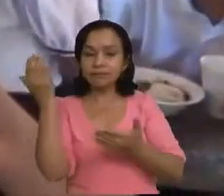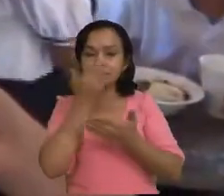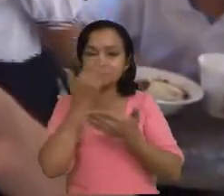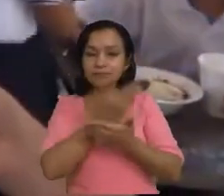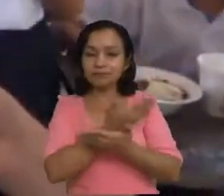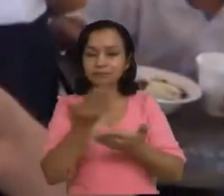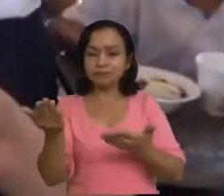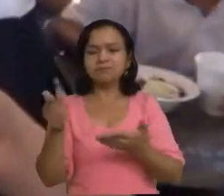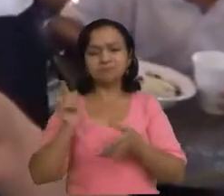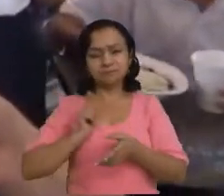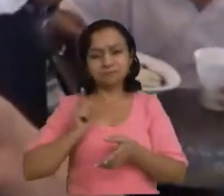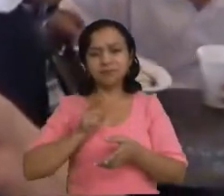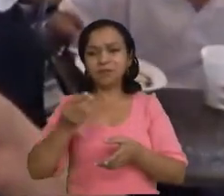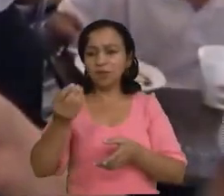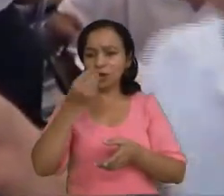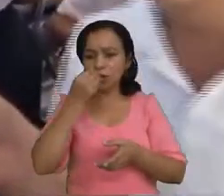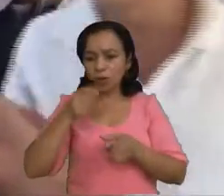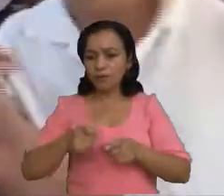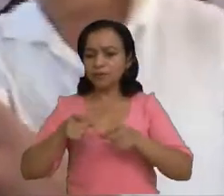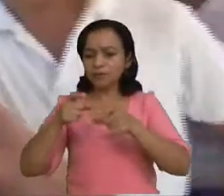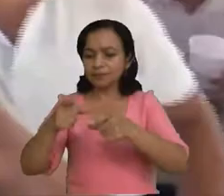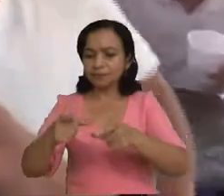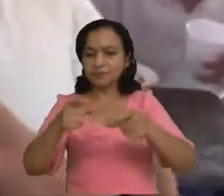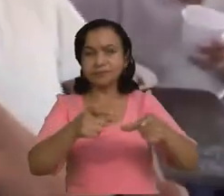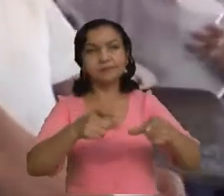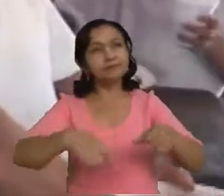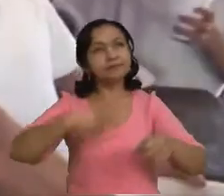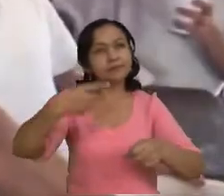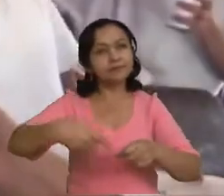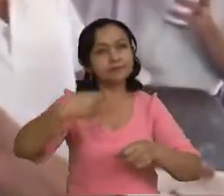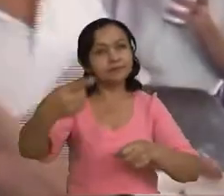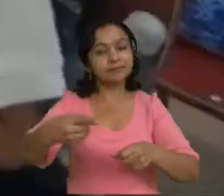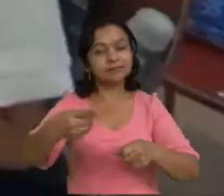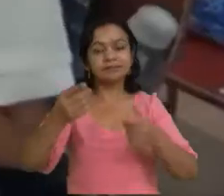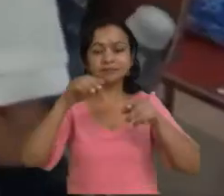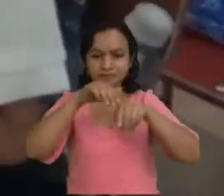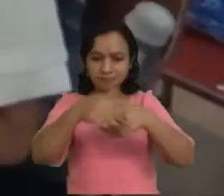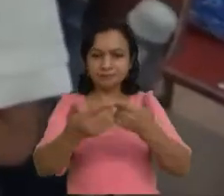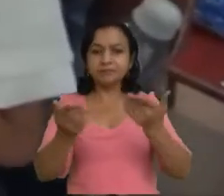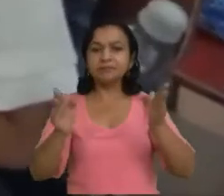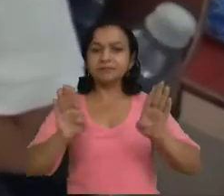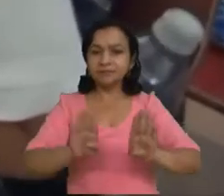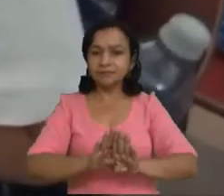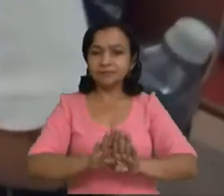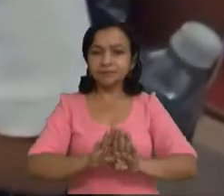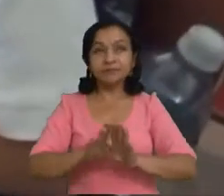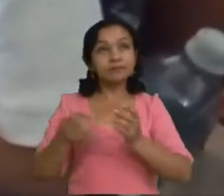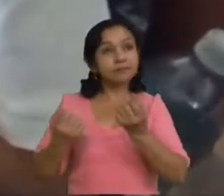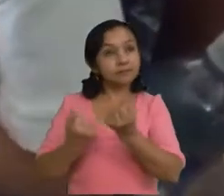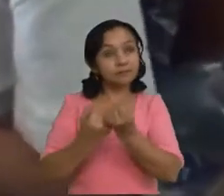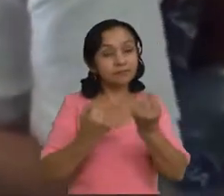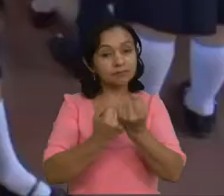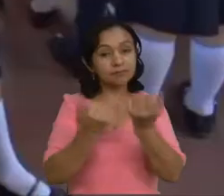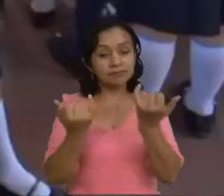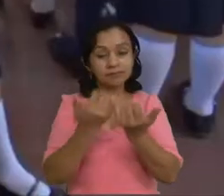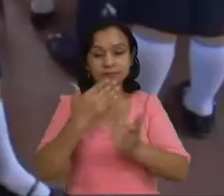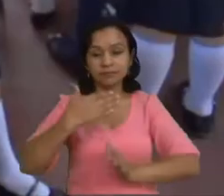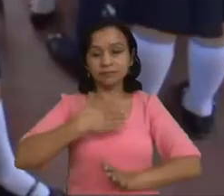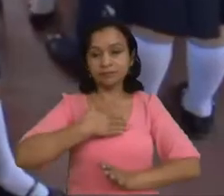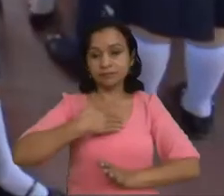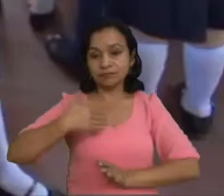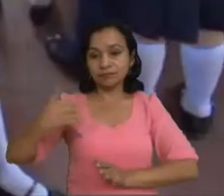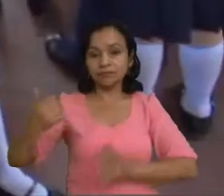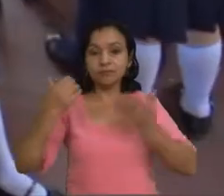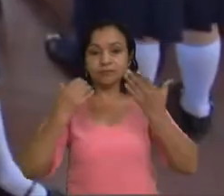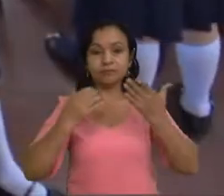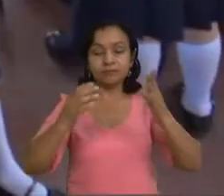están recibiendo merienda escolar todos los días en su aula. Contribuyendo de esta manera al mejoramiento de las